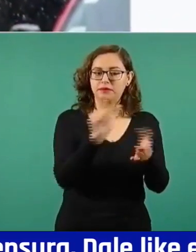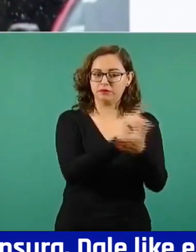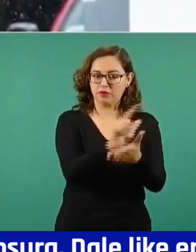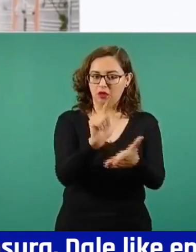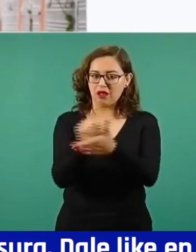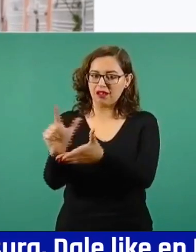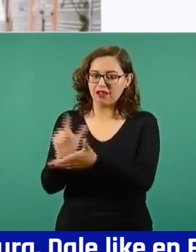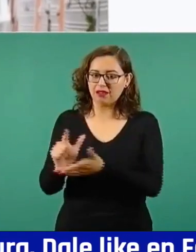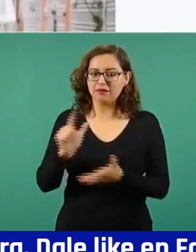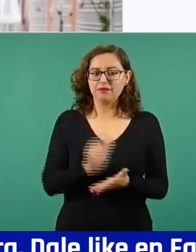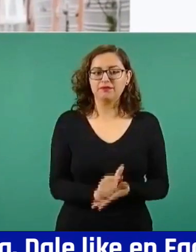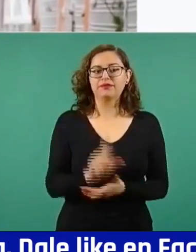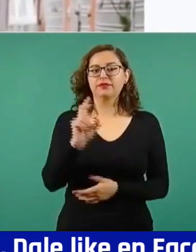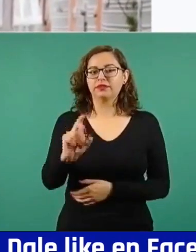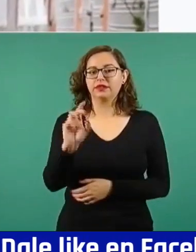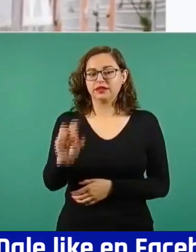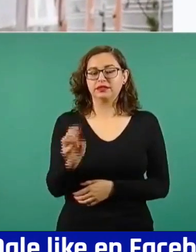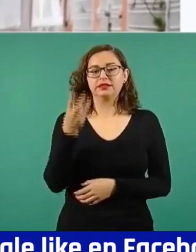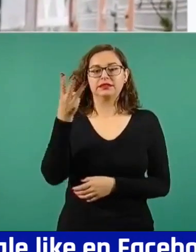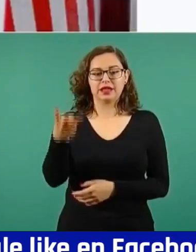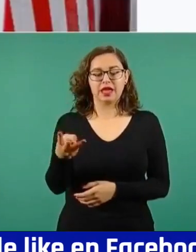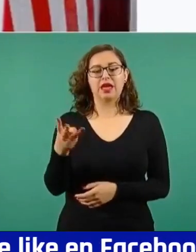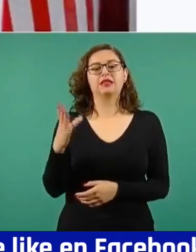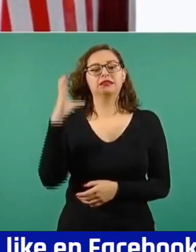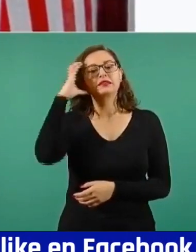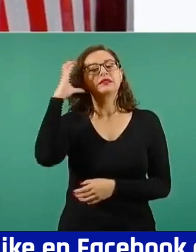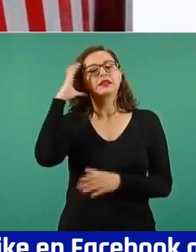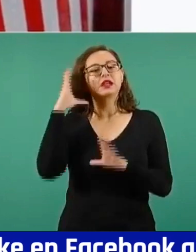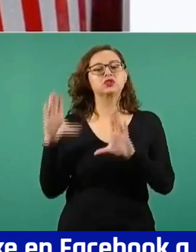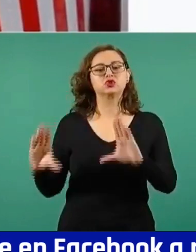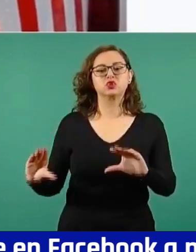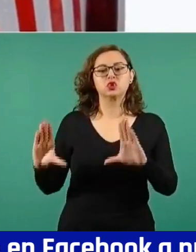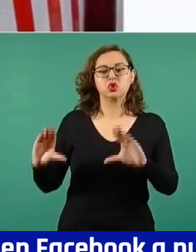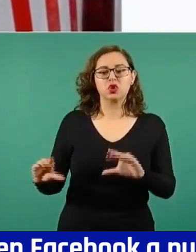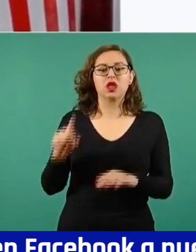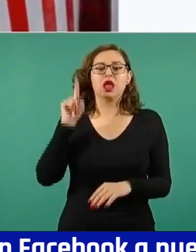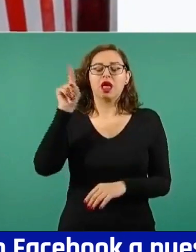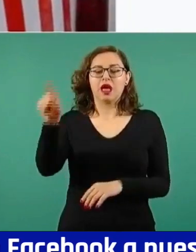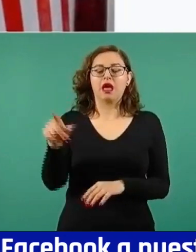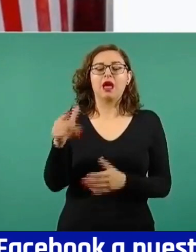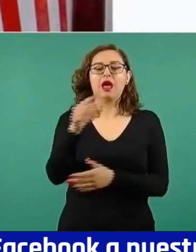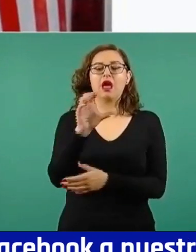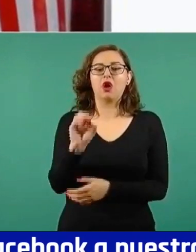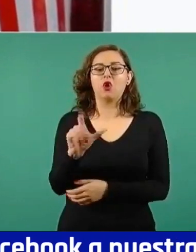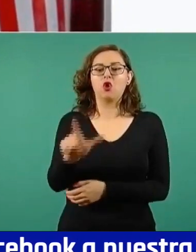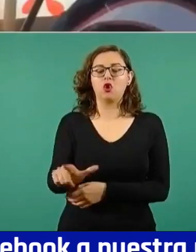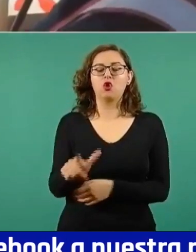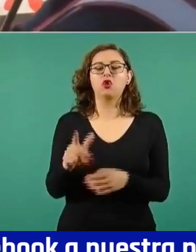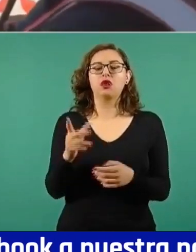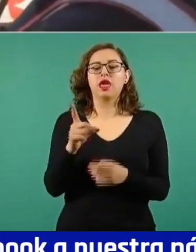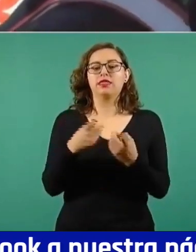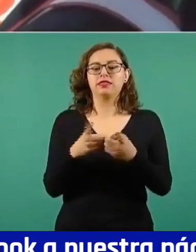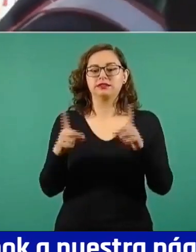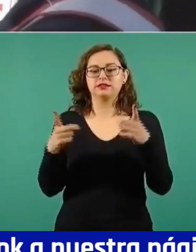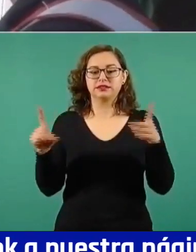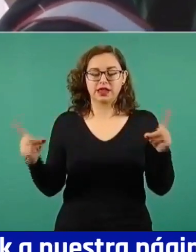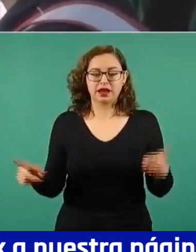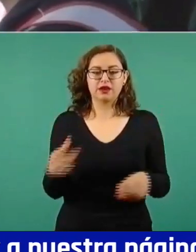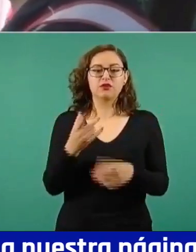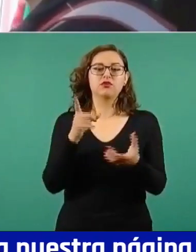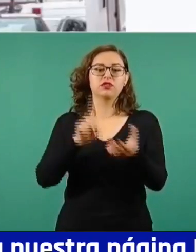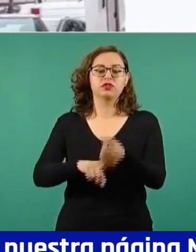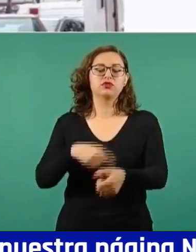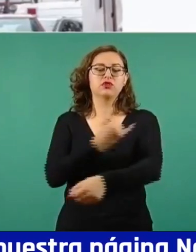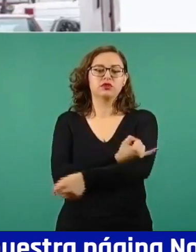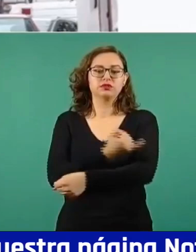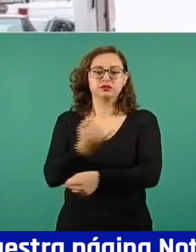el hogar y 33 colchones a habitantes de la colonia Desarrollo Urbano Quetzalcóatl en la alcaldía de